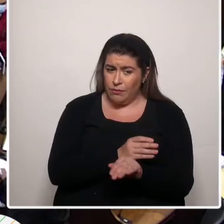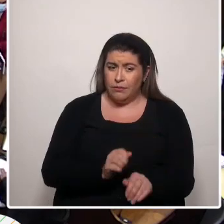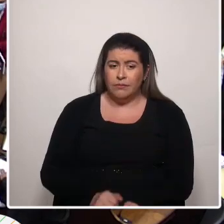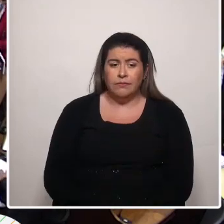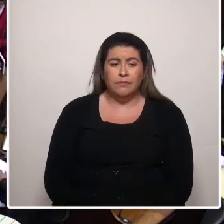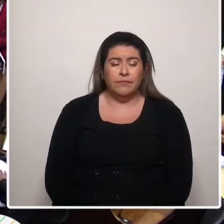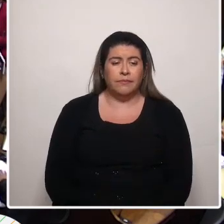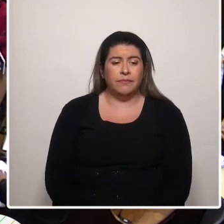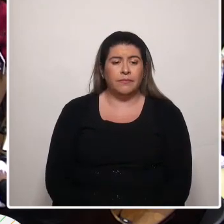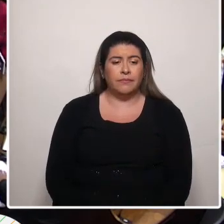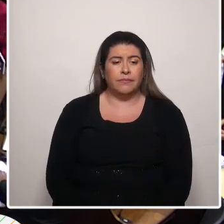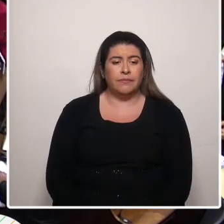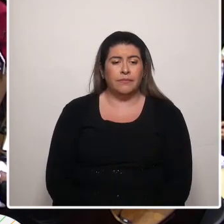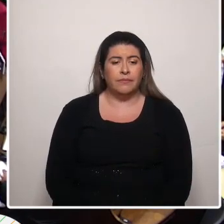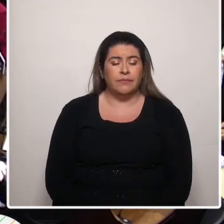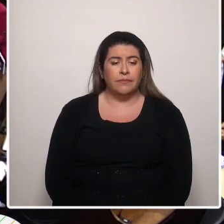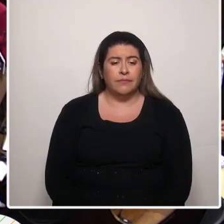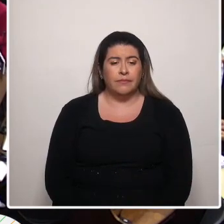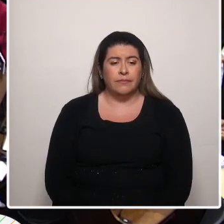Las